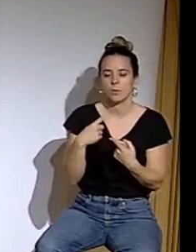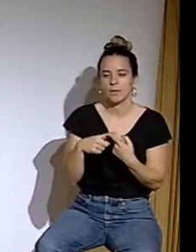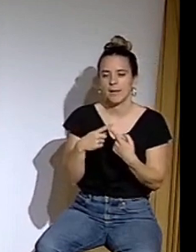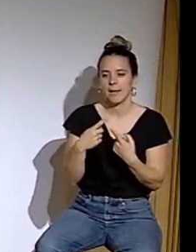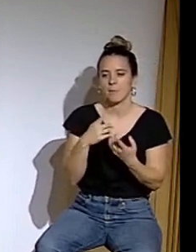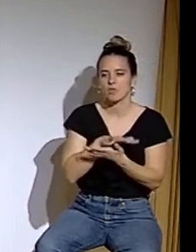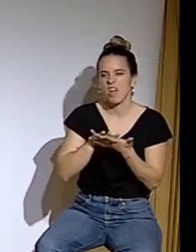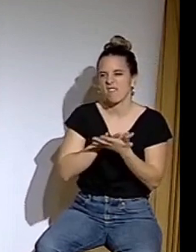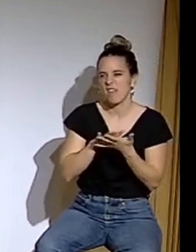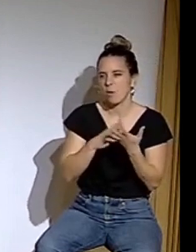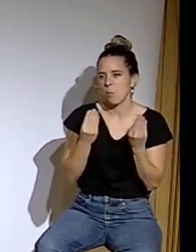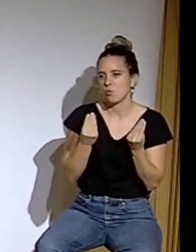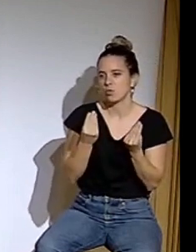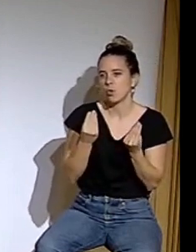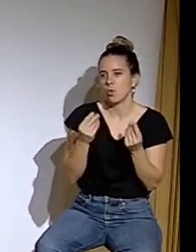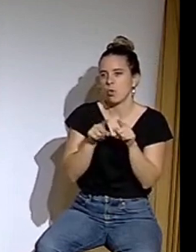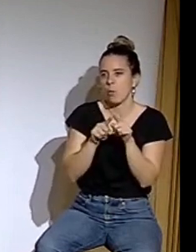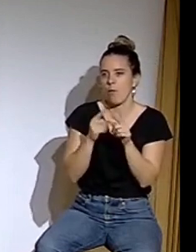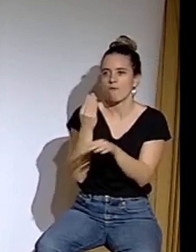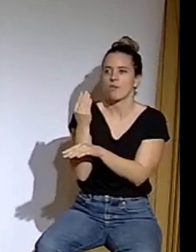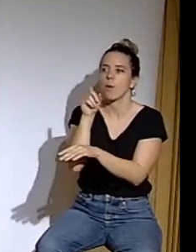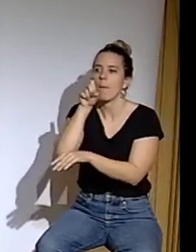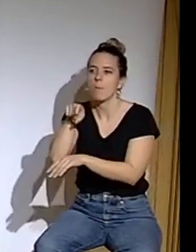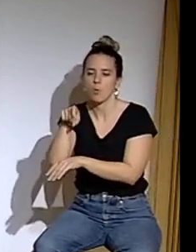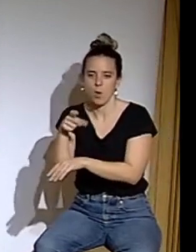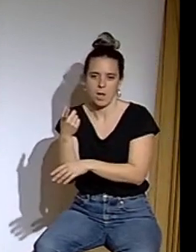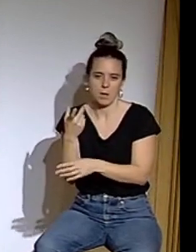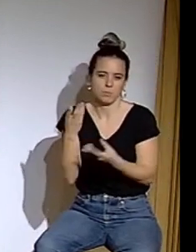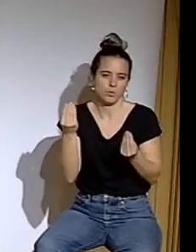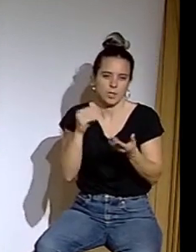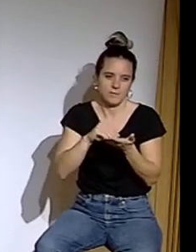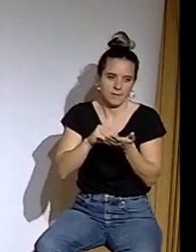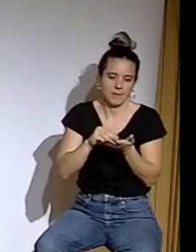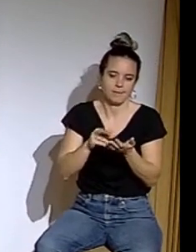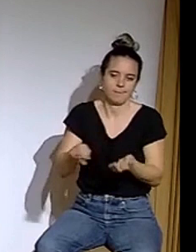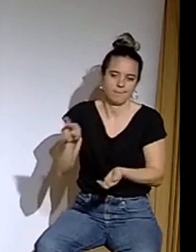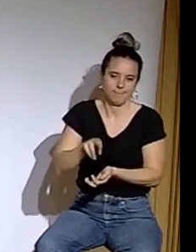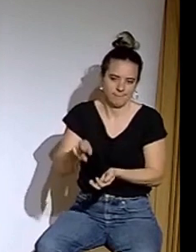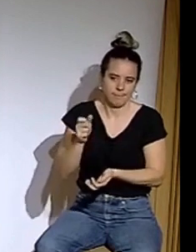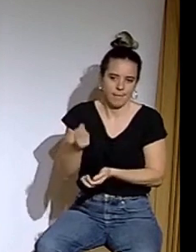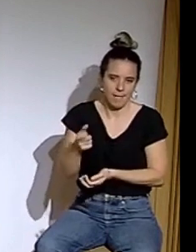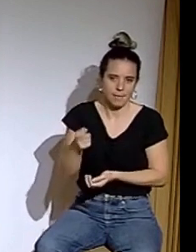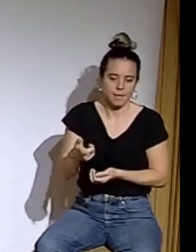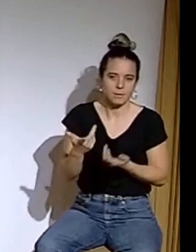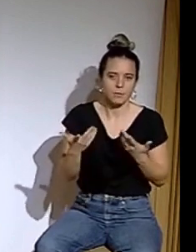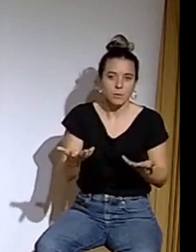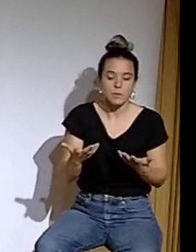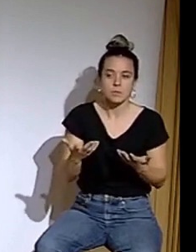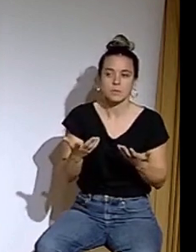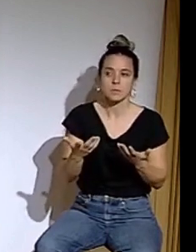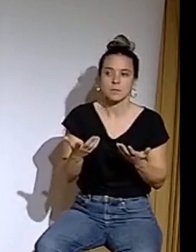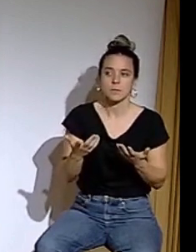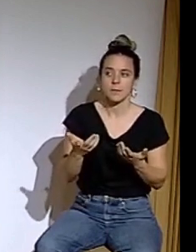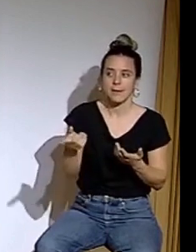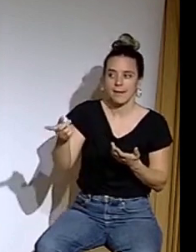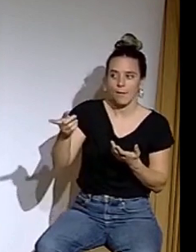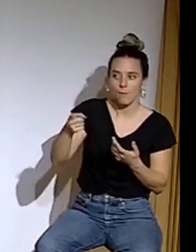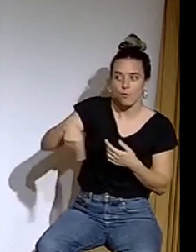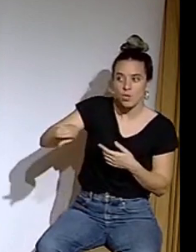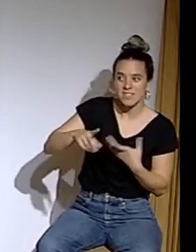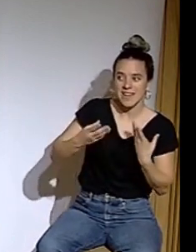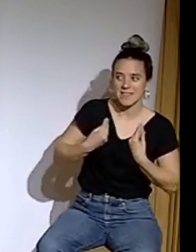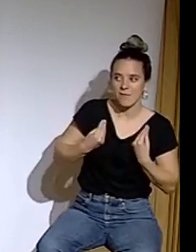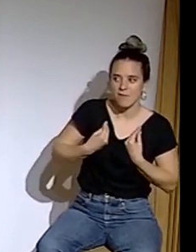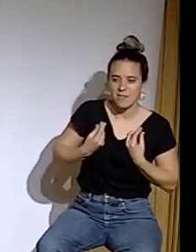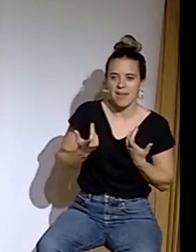de la figura de la bruja como de manera muy recurrente y pensaba yo cómo aterrizais en vuestras vidas como que